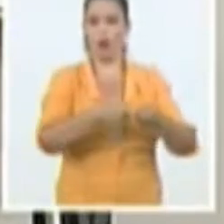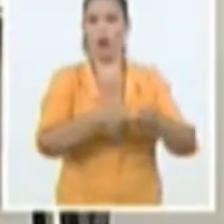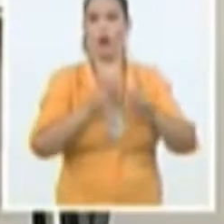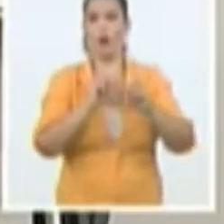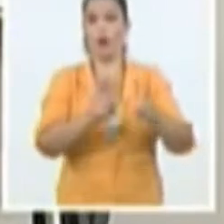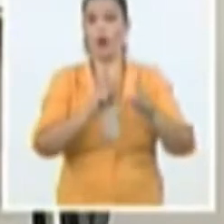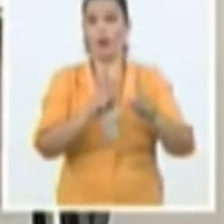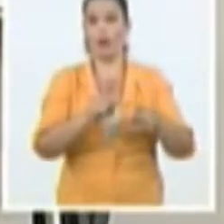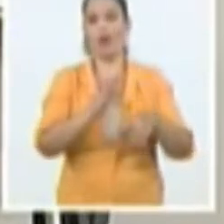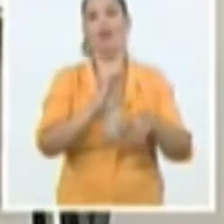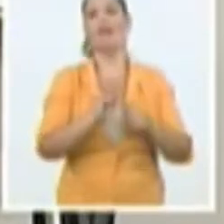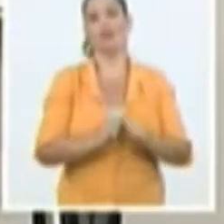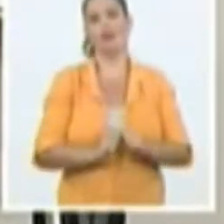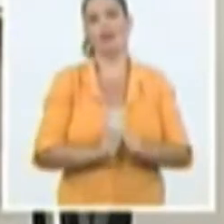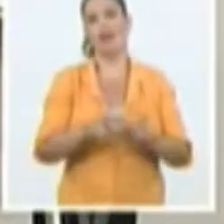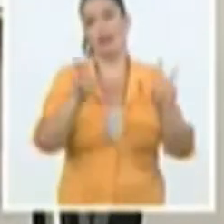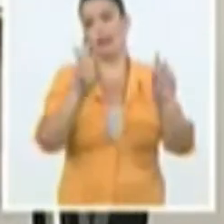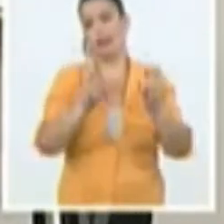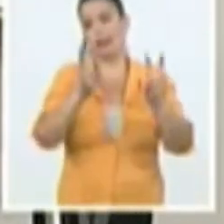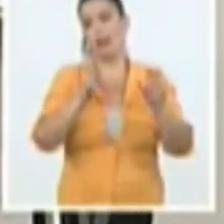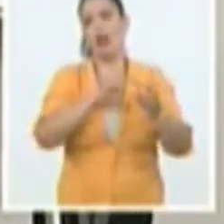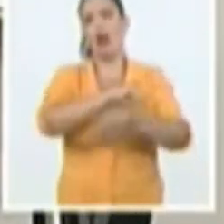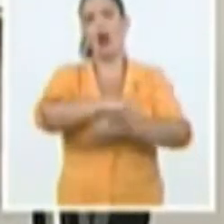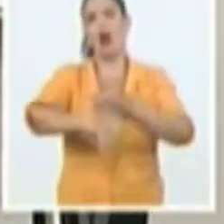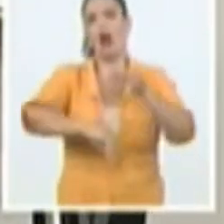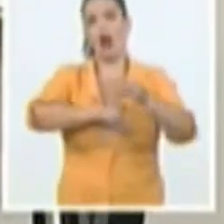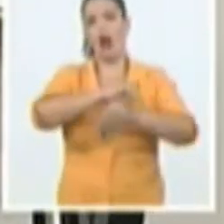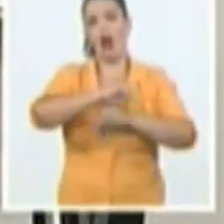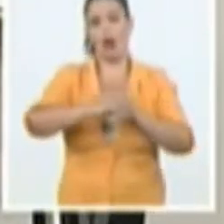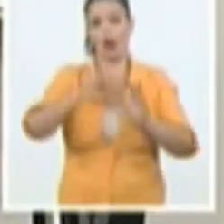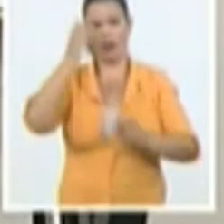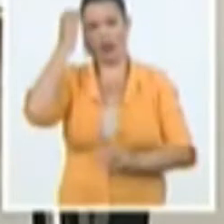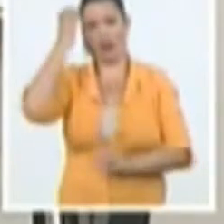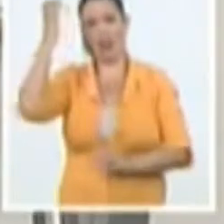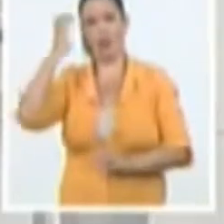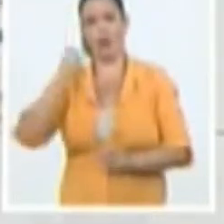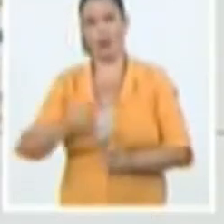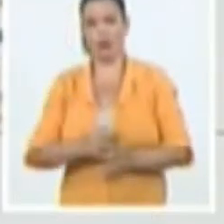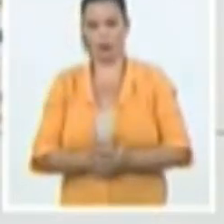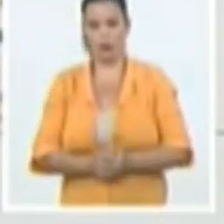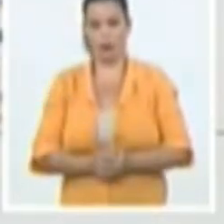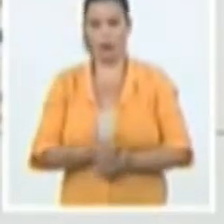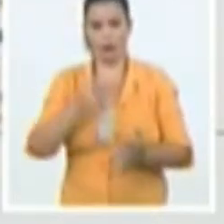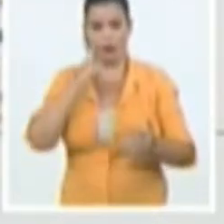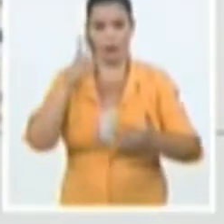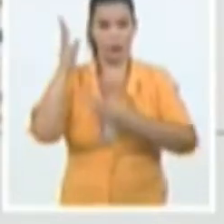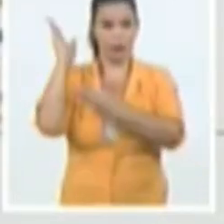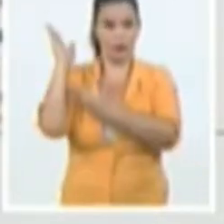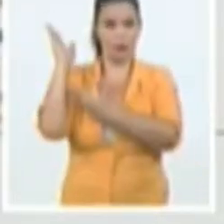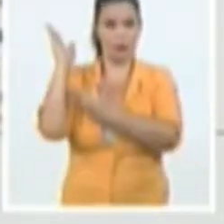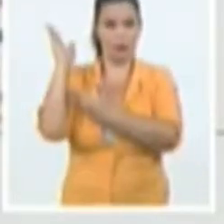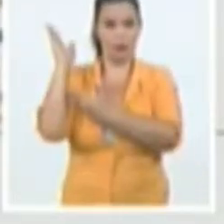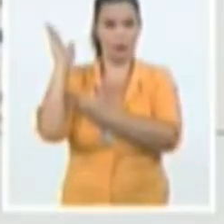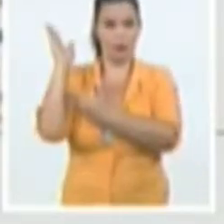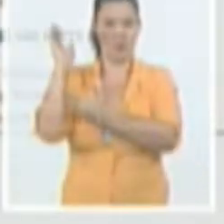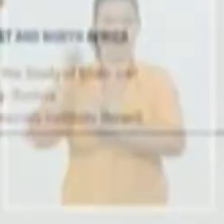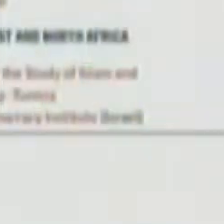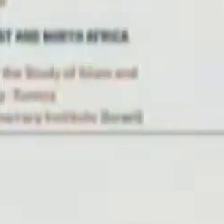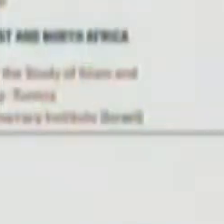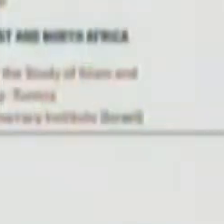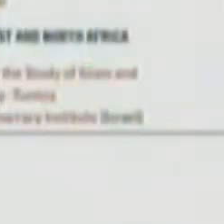de régimen. Y para eso han establecido, como vemos en pantalla, ese entramado de